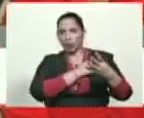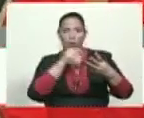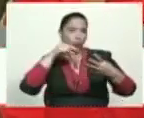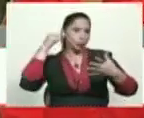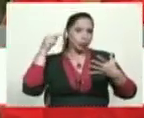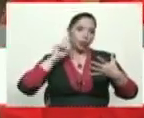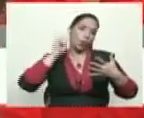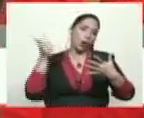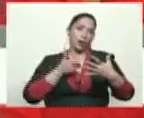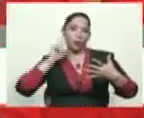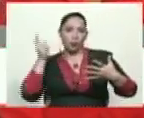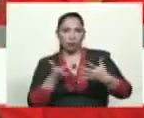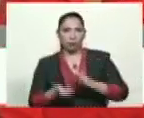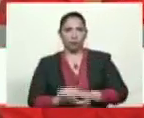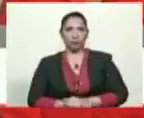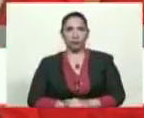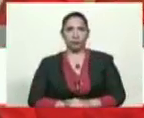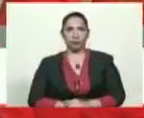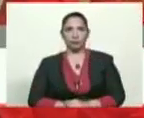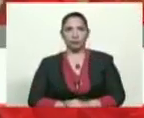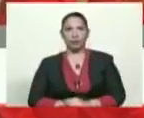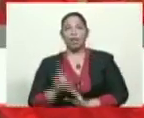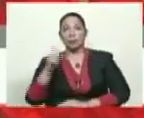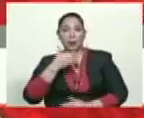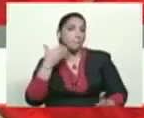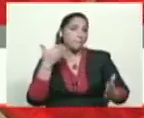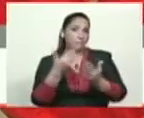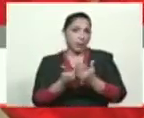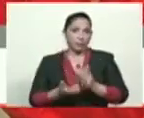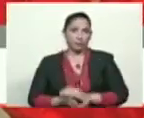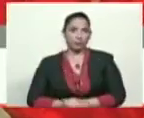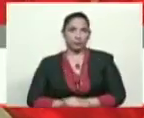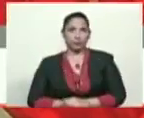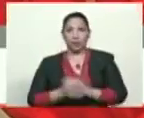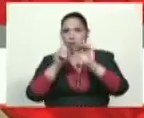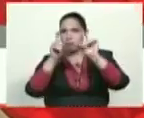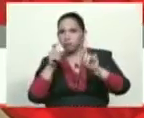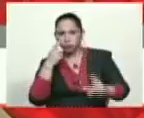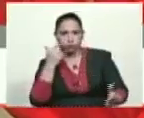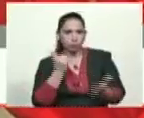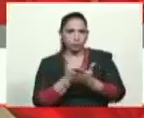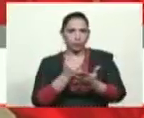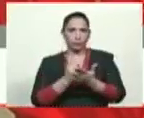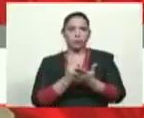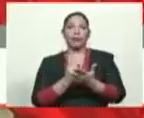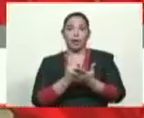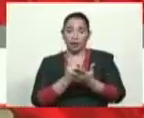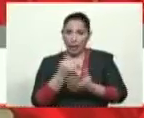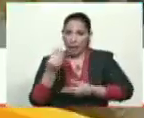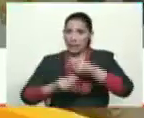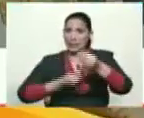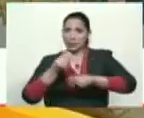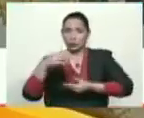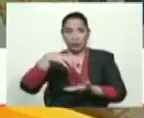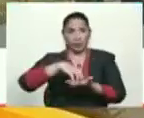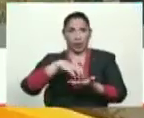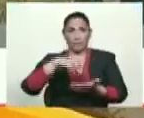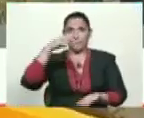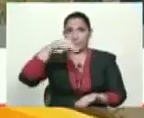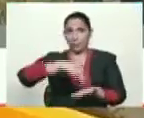guarenas y guatire además agradecerle presidente porque la prueba que usted hizo la hizo justamente en el estado miranda o